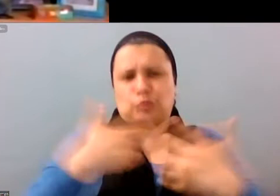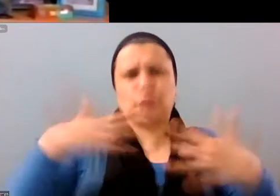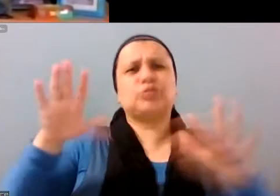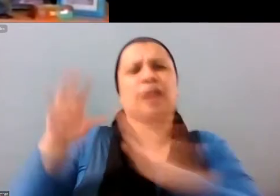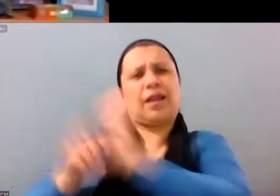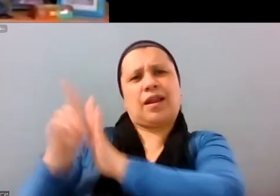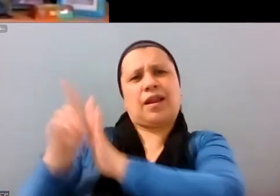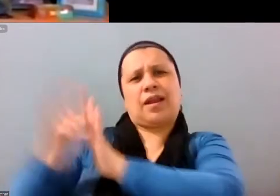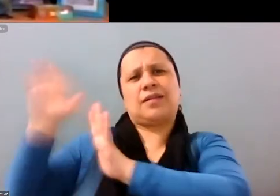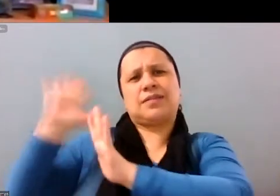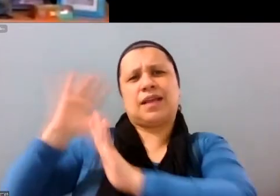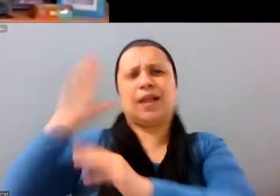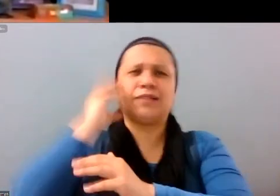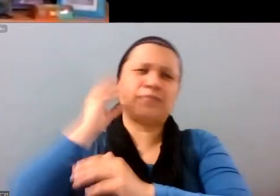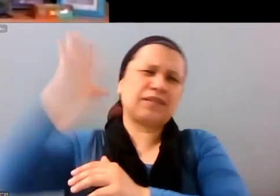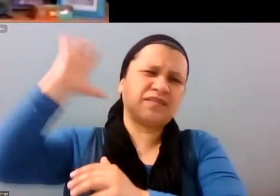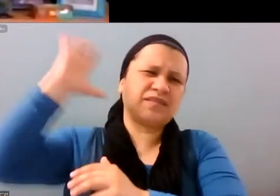UNED desde hace muchísimos años